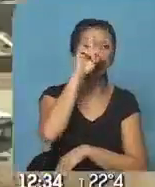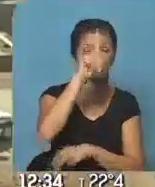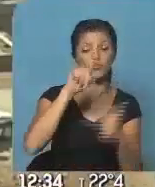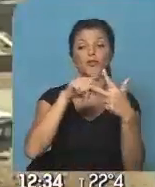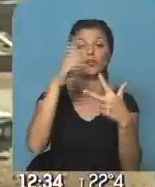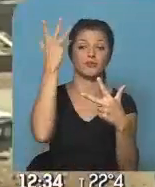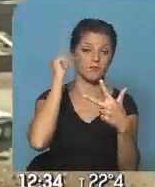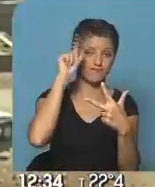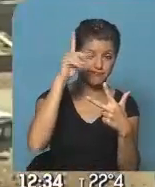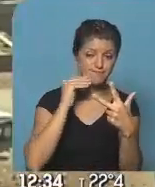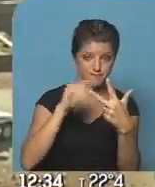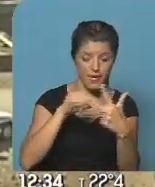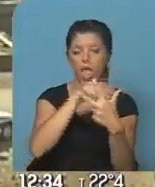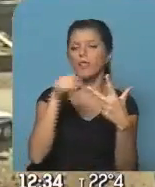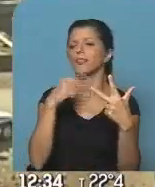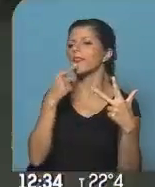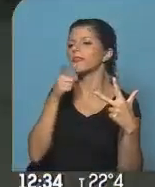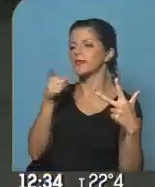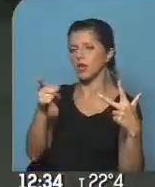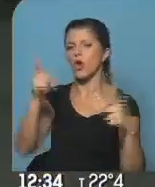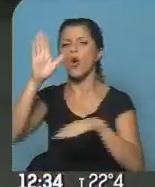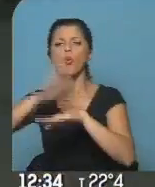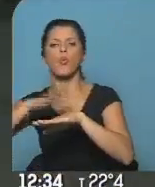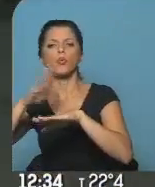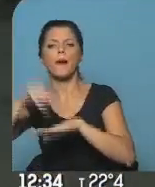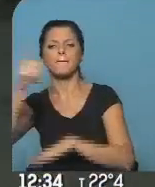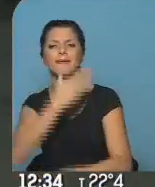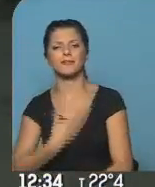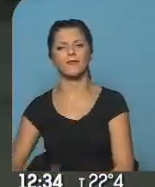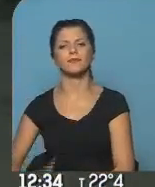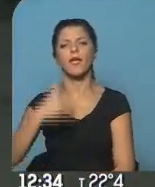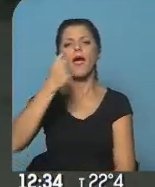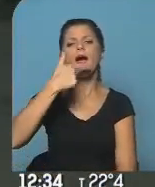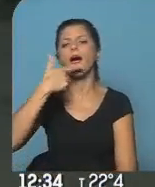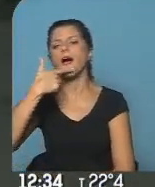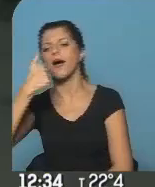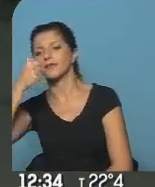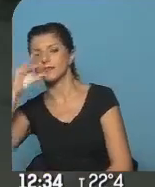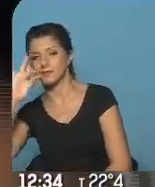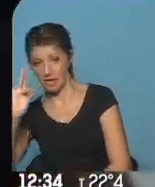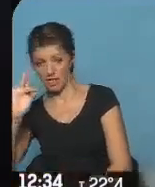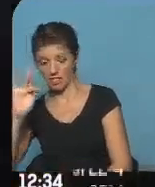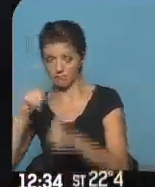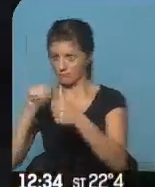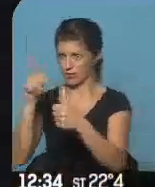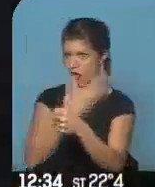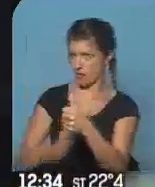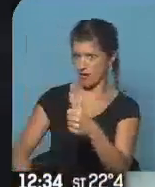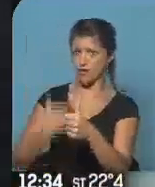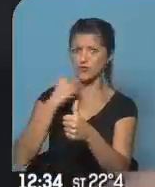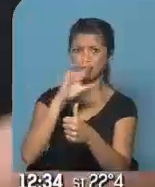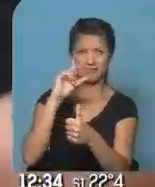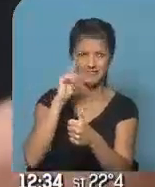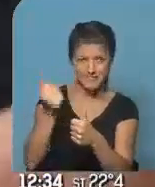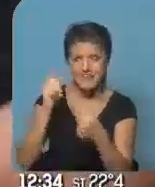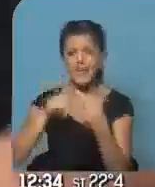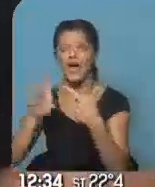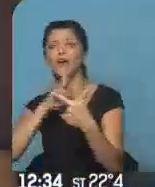europeos acusaron a las fuerzas de Bashar al-Assad, algo que el gobierno sirio, Rusia e Irán niegan.